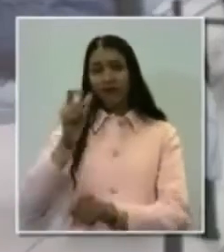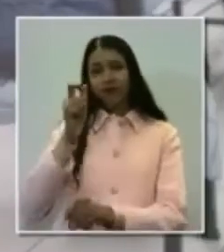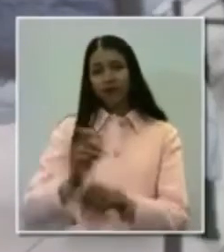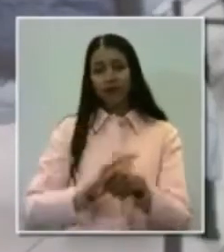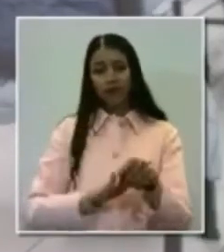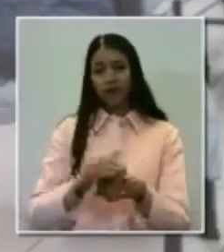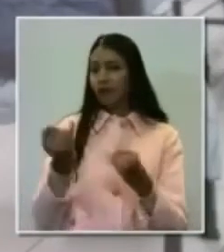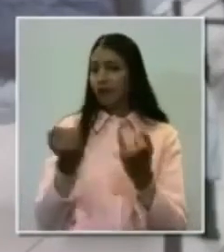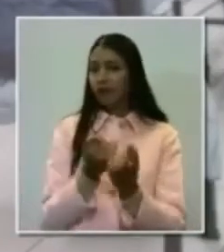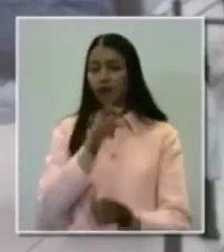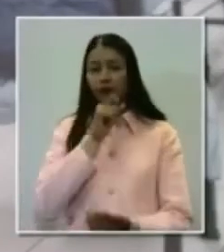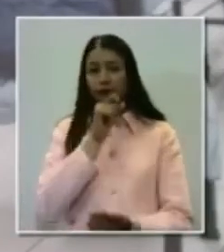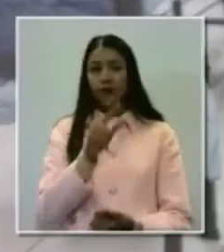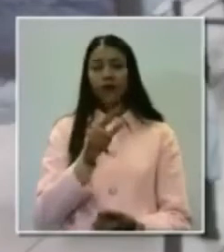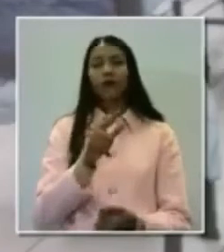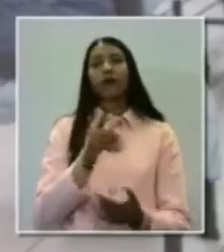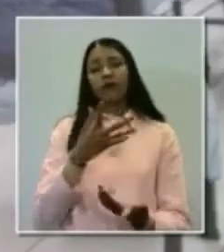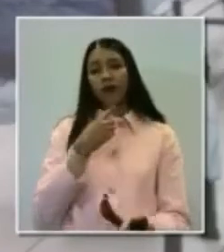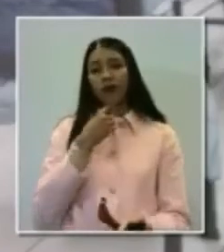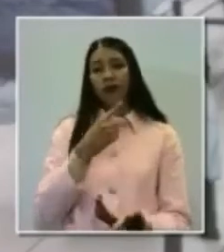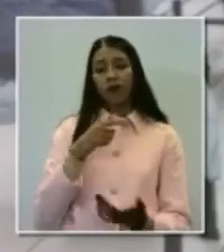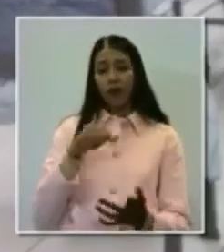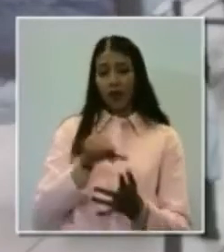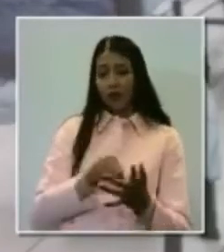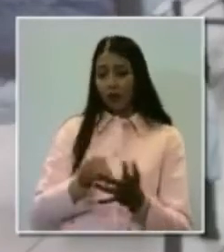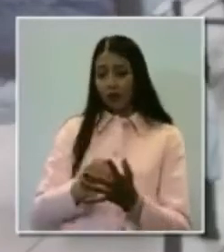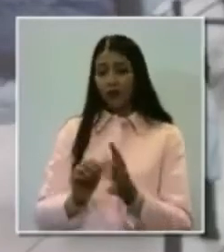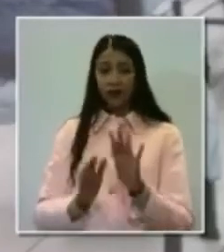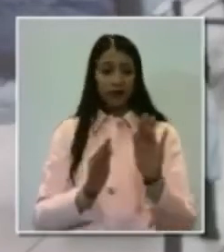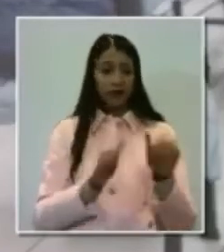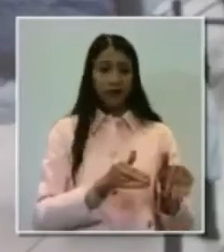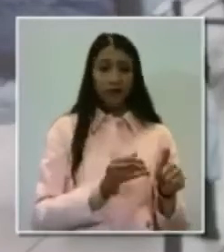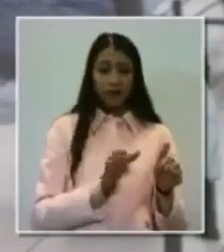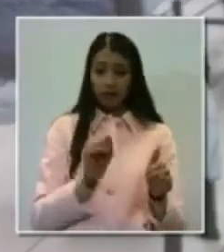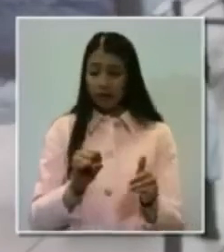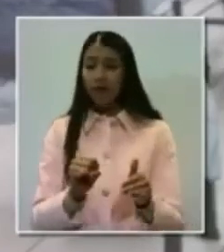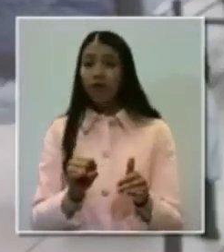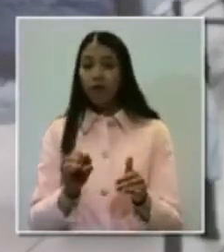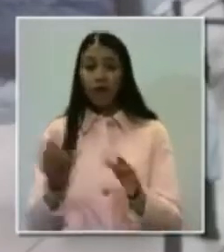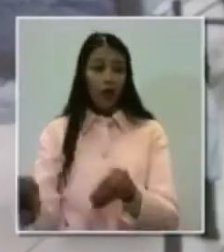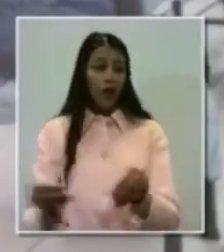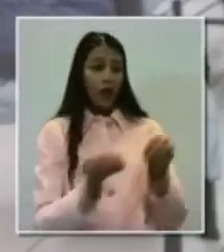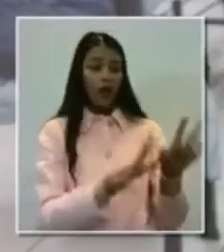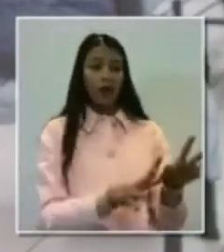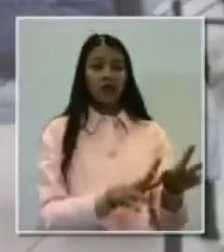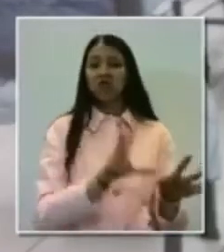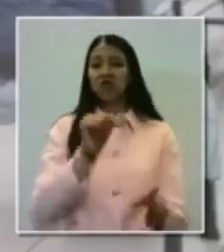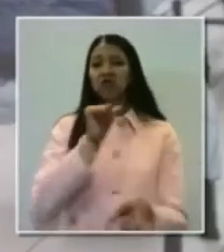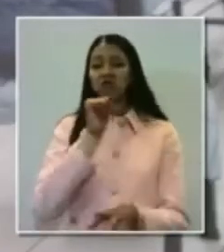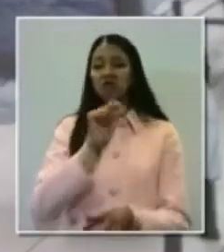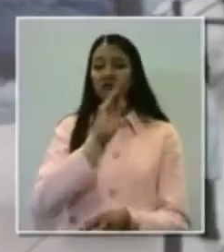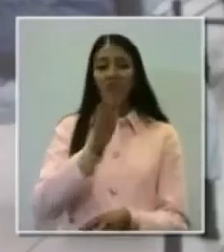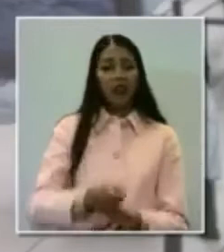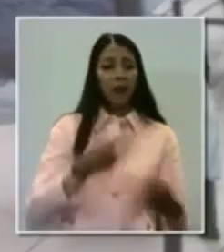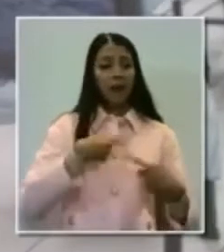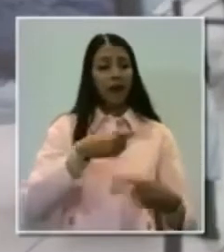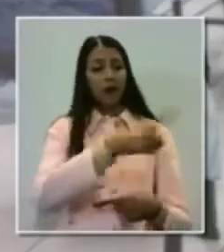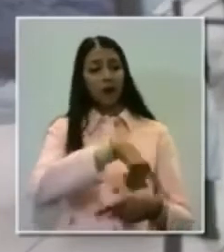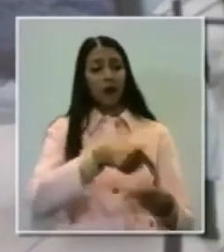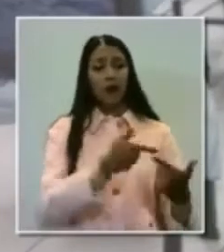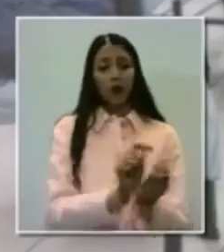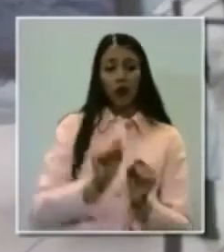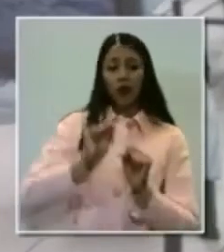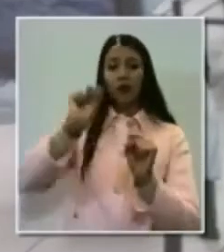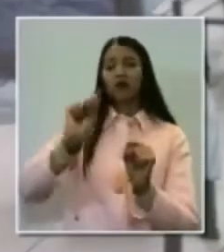ver. Y de igual manera, a los que llegan a los centros asignados, pues no son aceptados. De igual forma, las expresiones sindicales no les